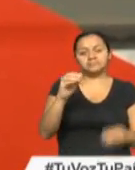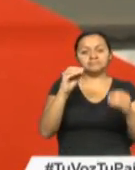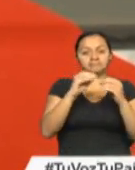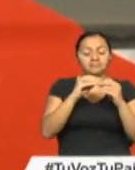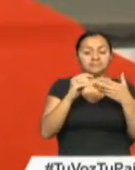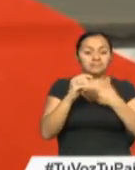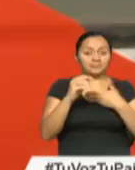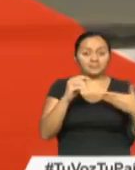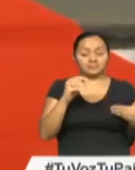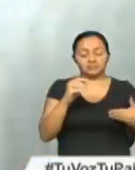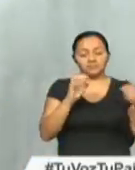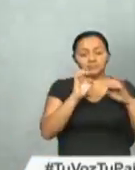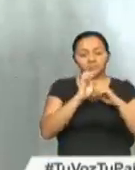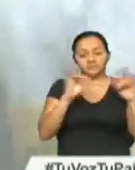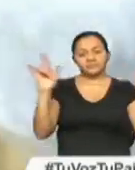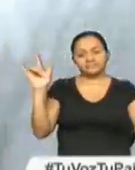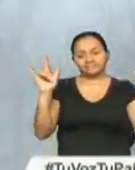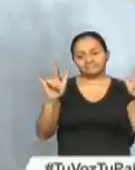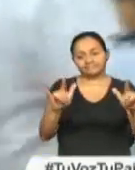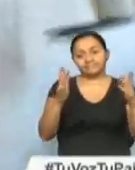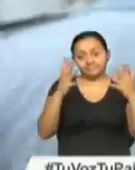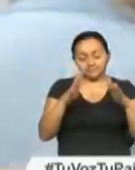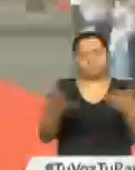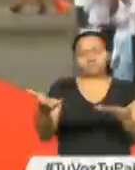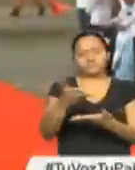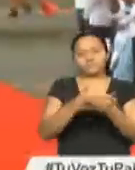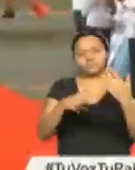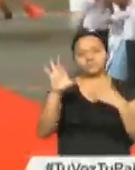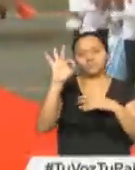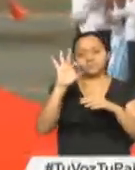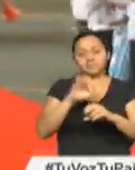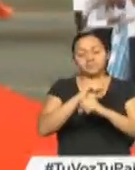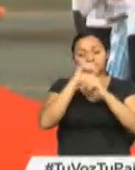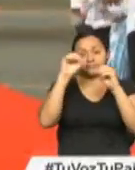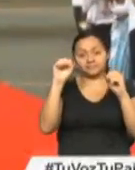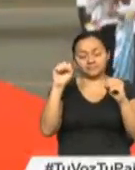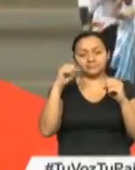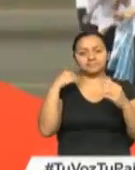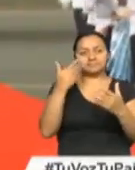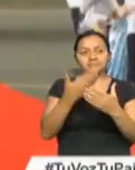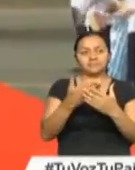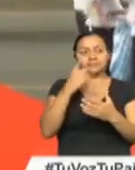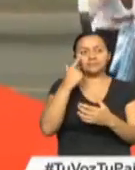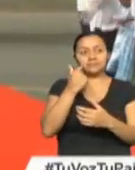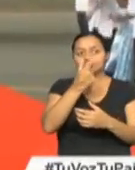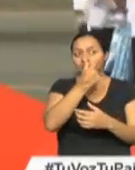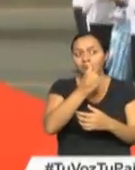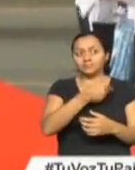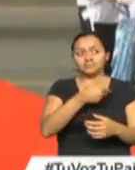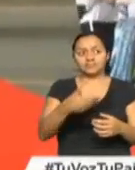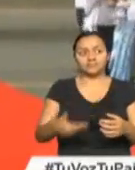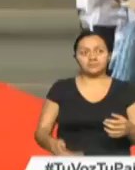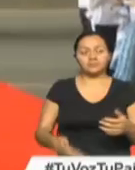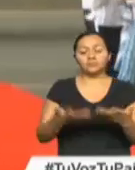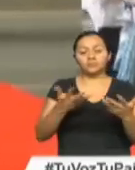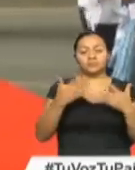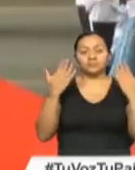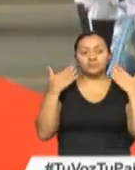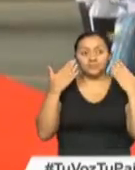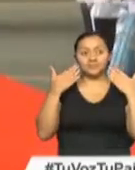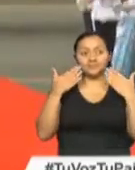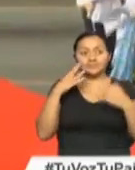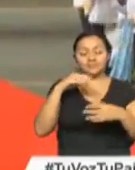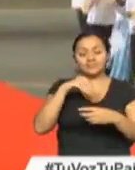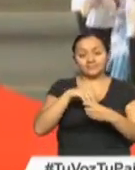agenda inició pasada las 9 de la mañana con el arribo del presidente colombiano Juan Manuel Santos hasta Guayaquil.